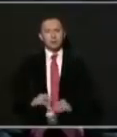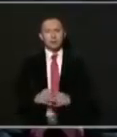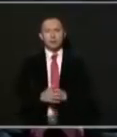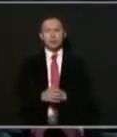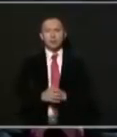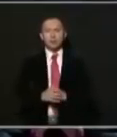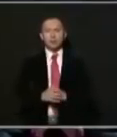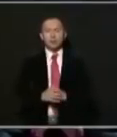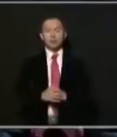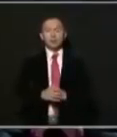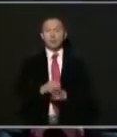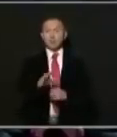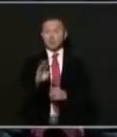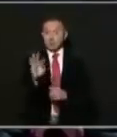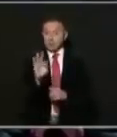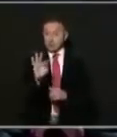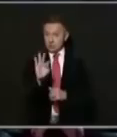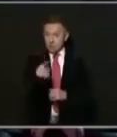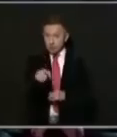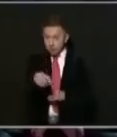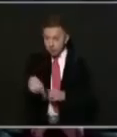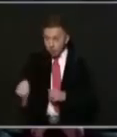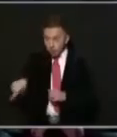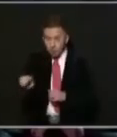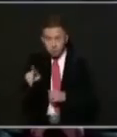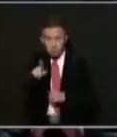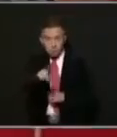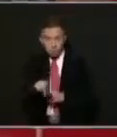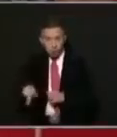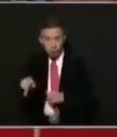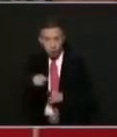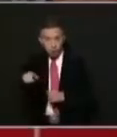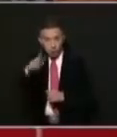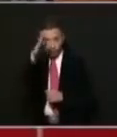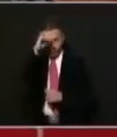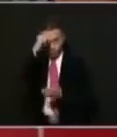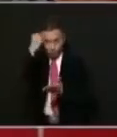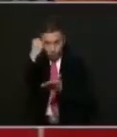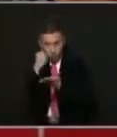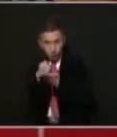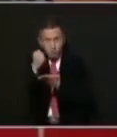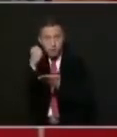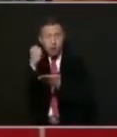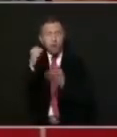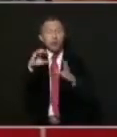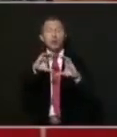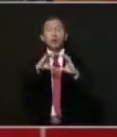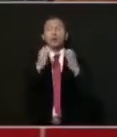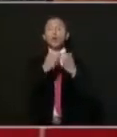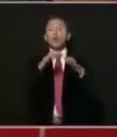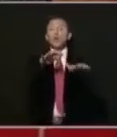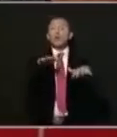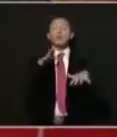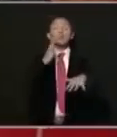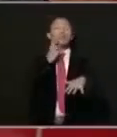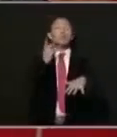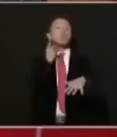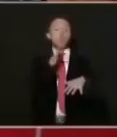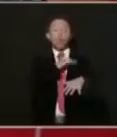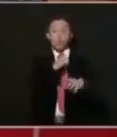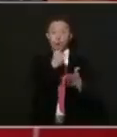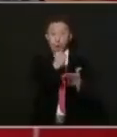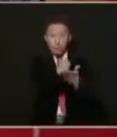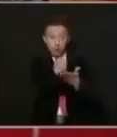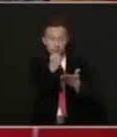si lo aprueba el pueblo y lo aprueba el Congreso, una Guardia Nacional